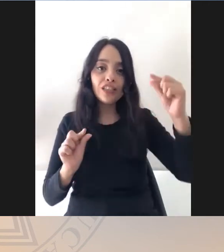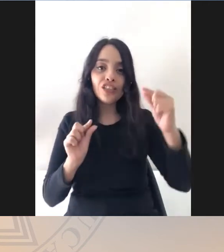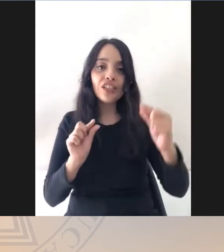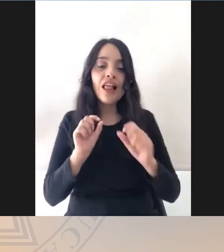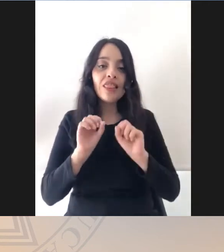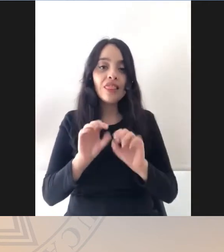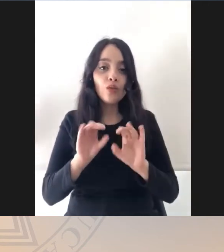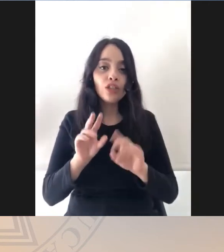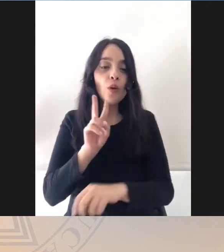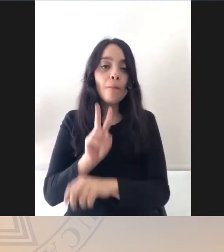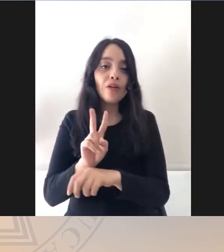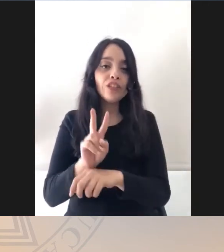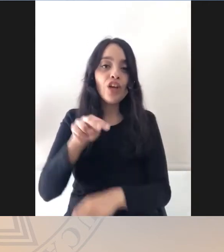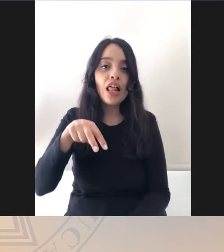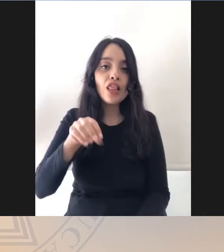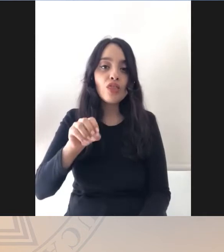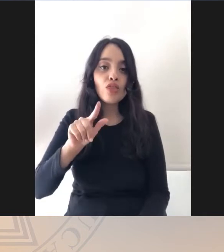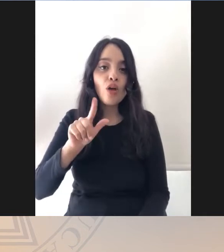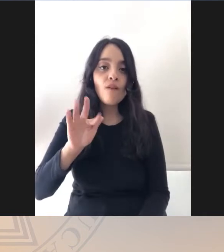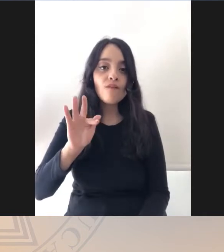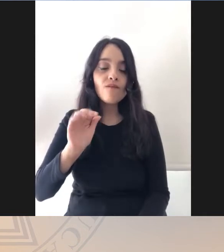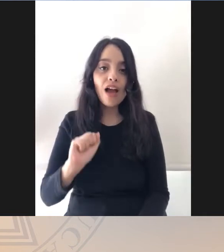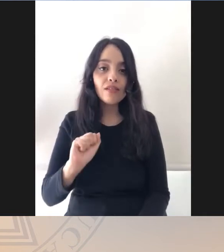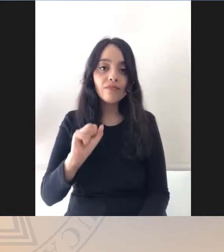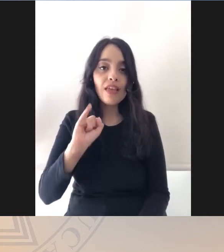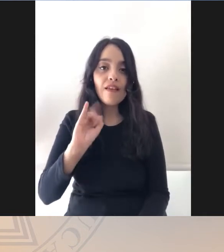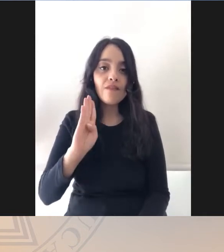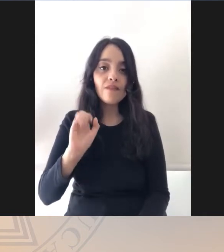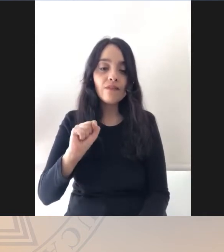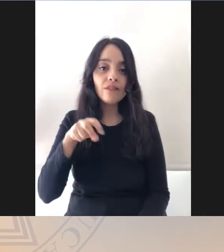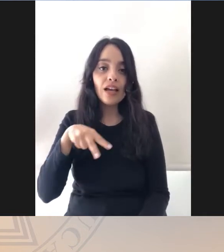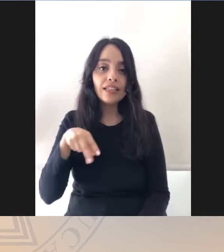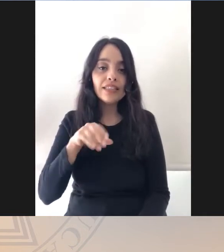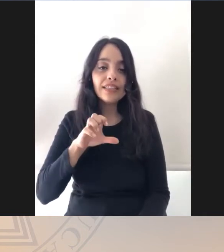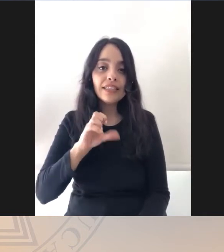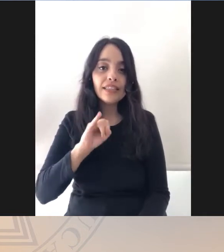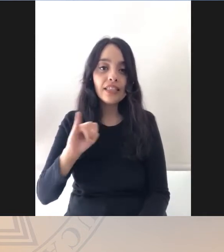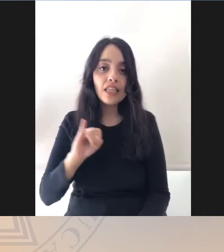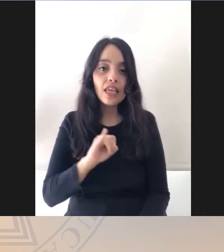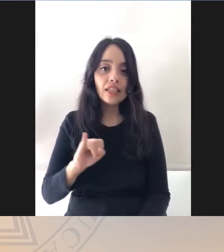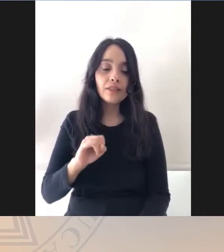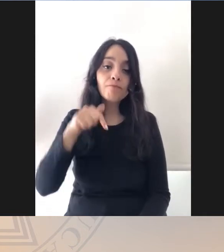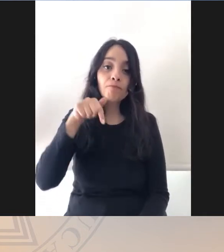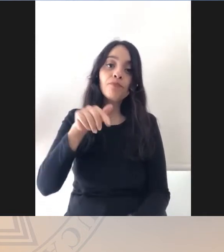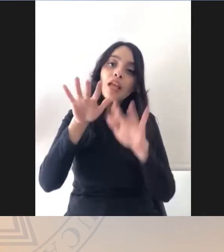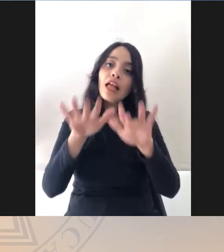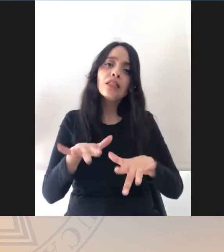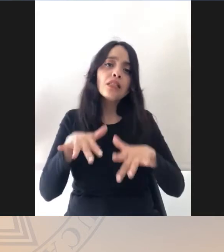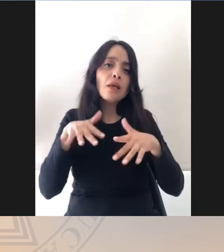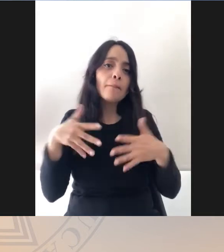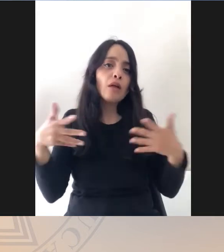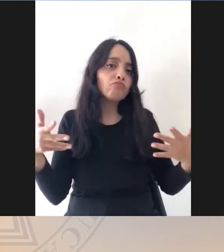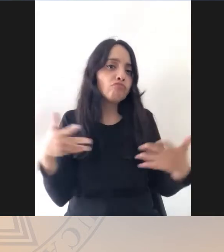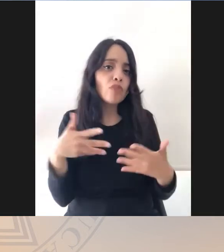Nolfa Ibáñez. La dinámica de este conversatorio, de este seminario es la